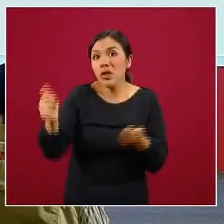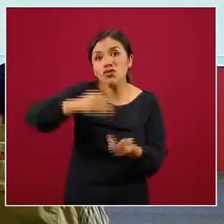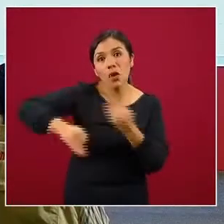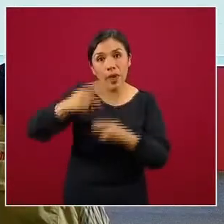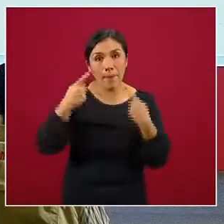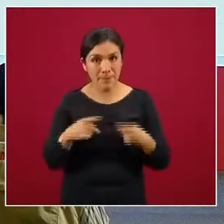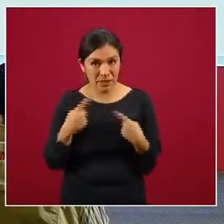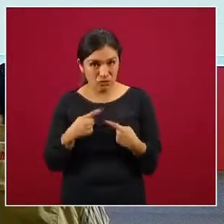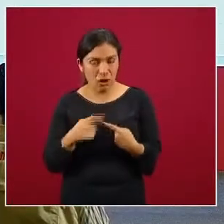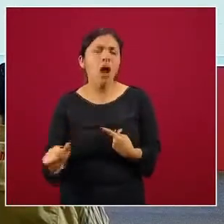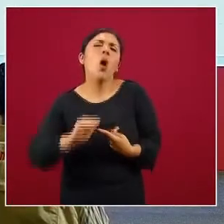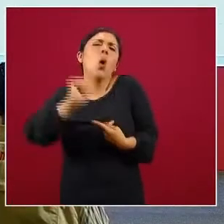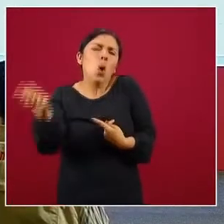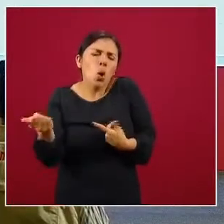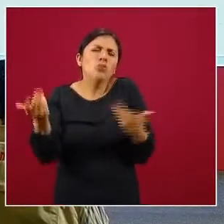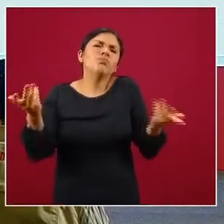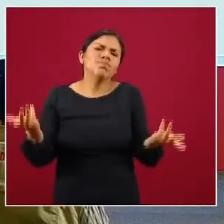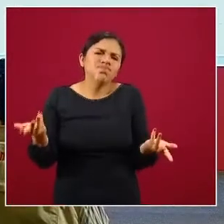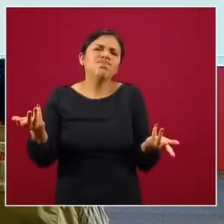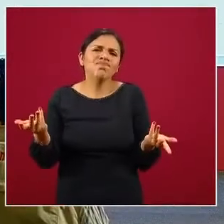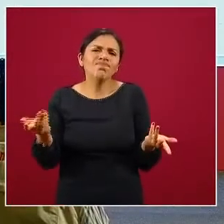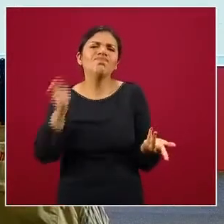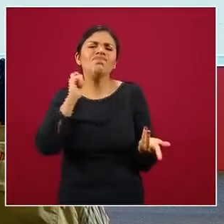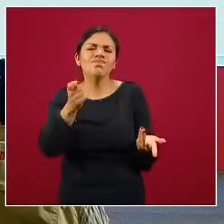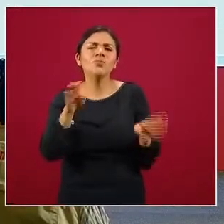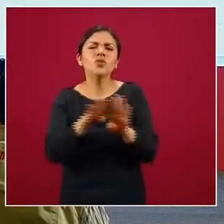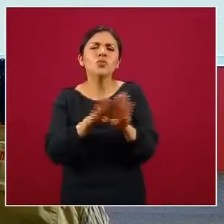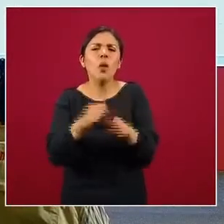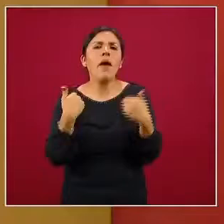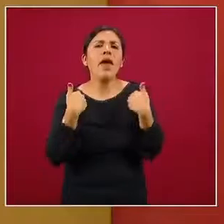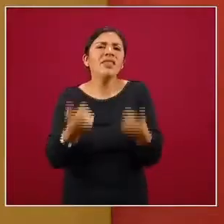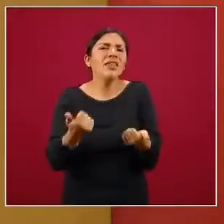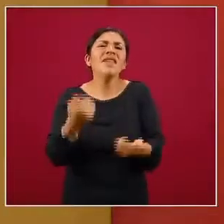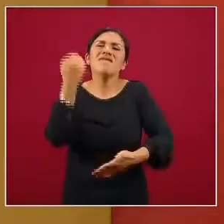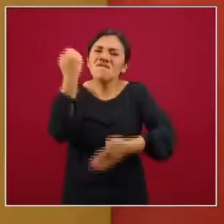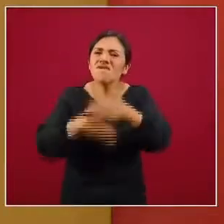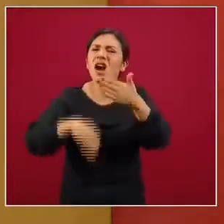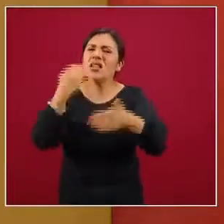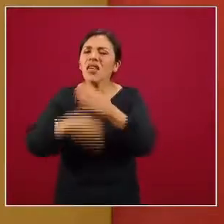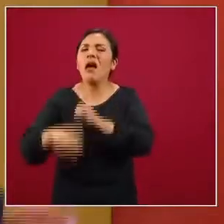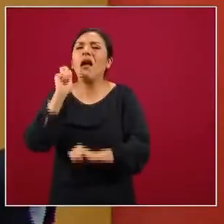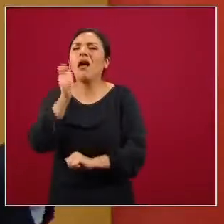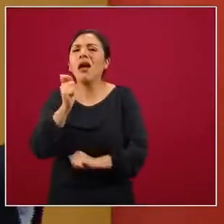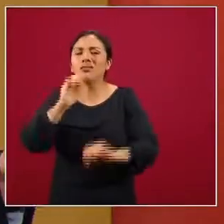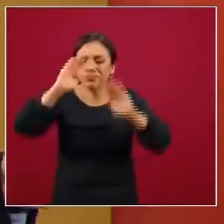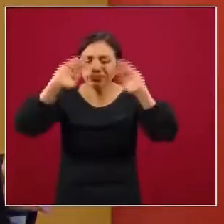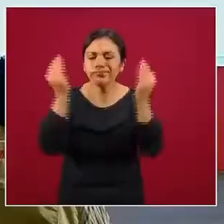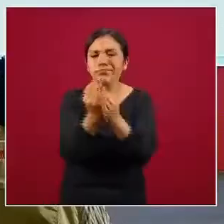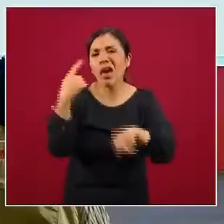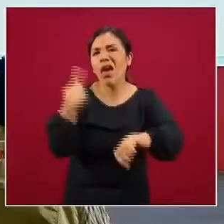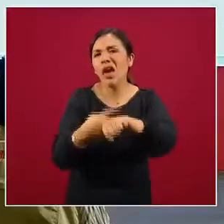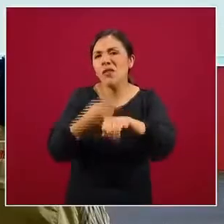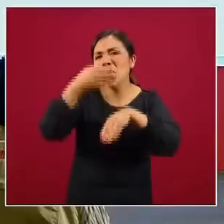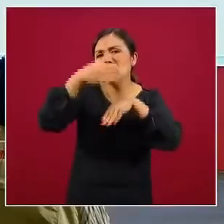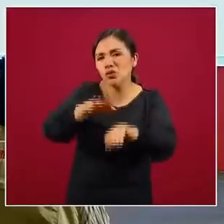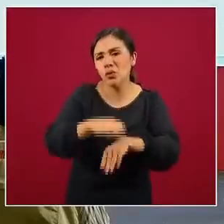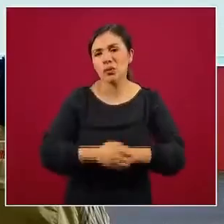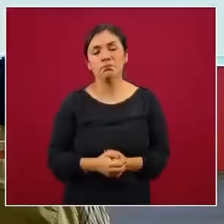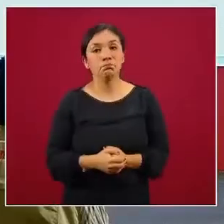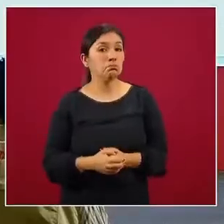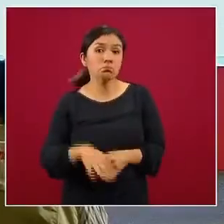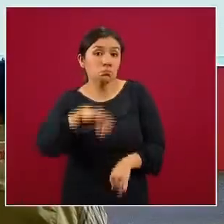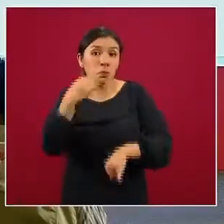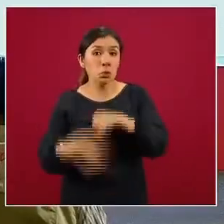población. Lo otro es un poco, pues un entendimiento muy incompleto de la epidemia. La siguiente, es